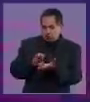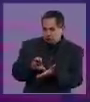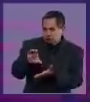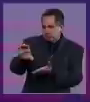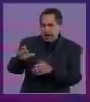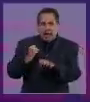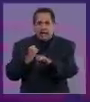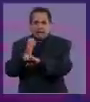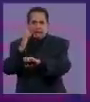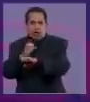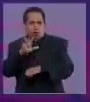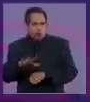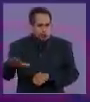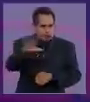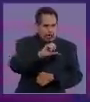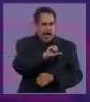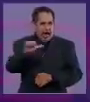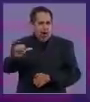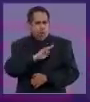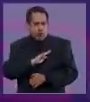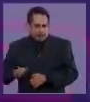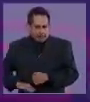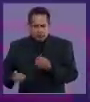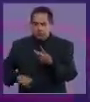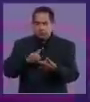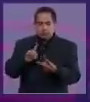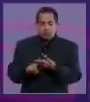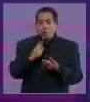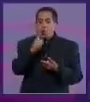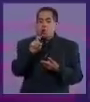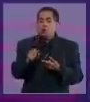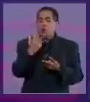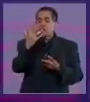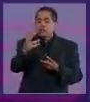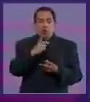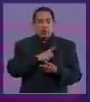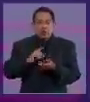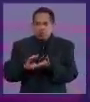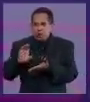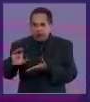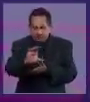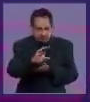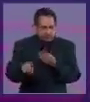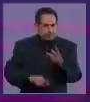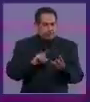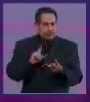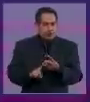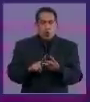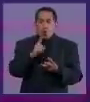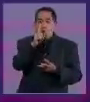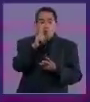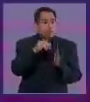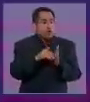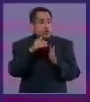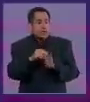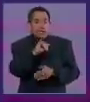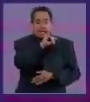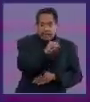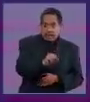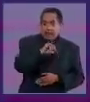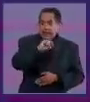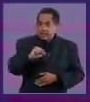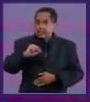estados y municipios en aportaciones, 1.5 costo financiero de la deuda y pensiones, 1 IMSS, ISSSTE, Seguro Social y